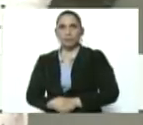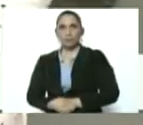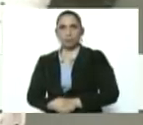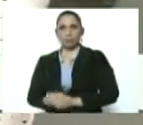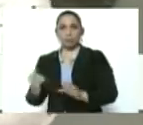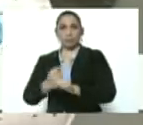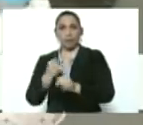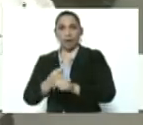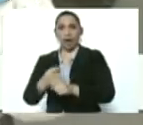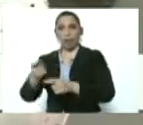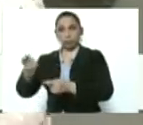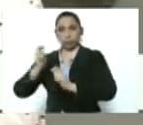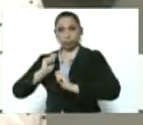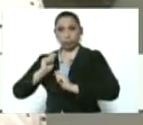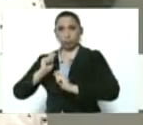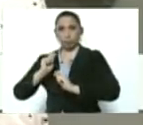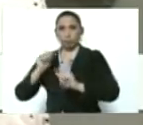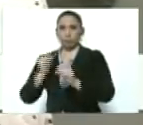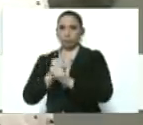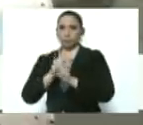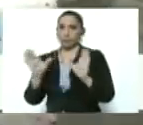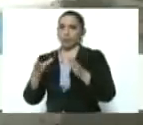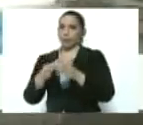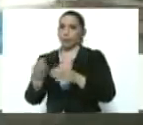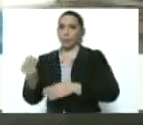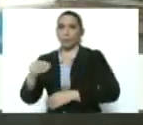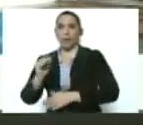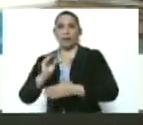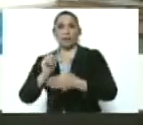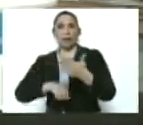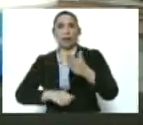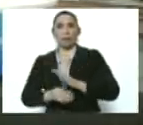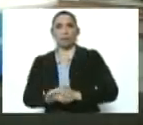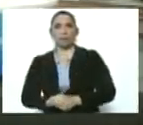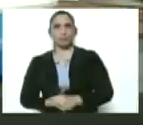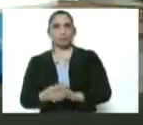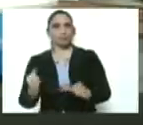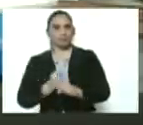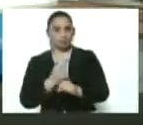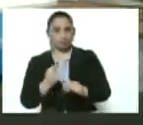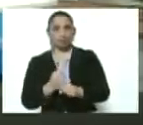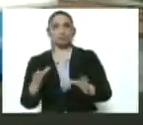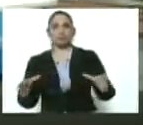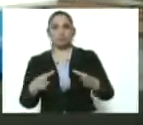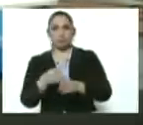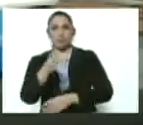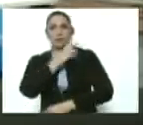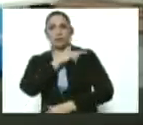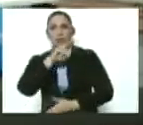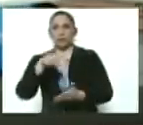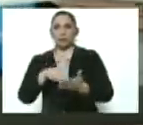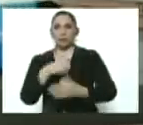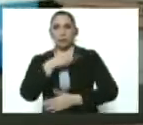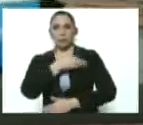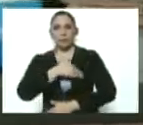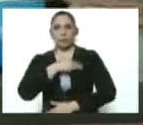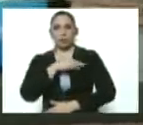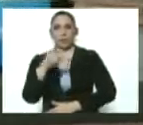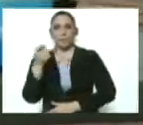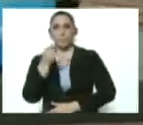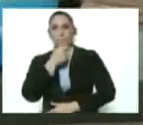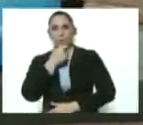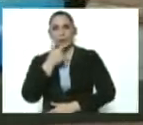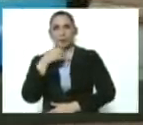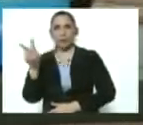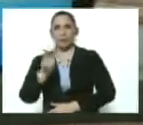labor que nos ha encomendado y trabajo en equipo ghana trabajo en equipo jacqueline faría jefa nacional de la misión venezuela bella